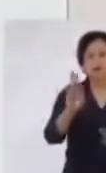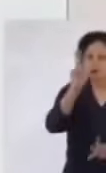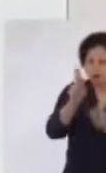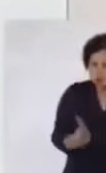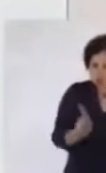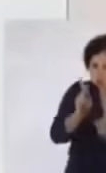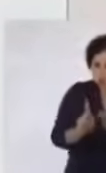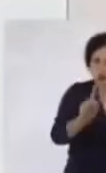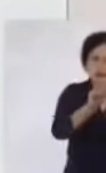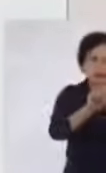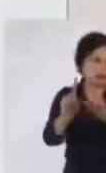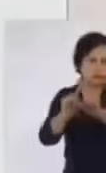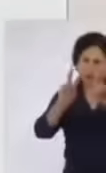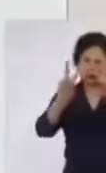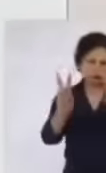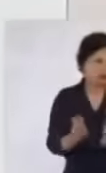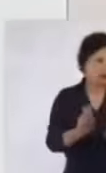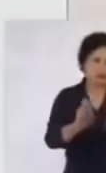temas,